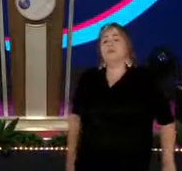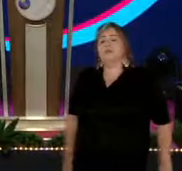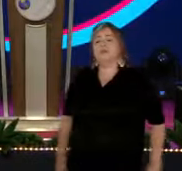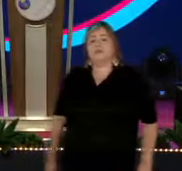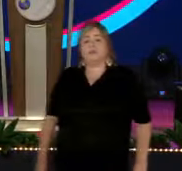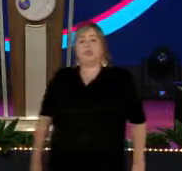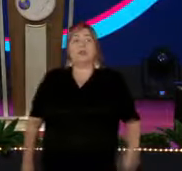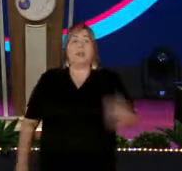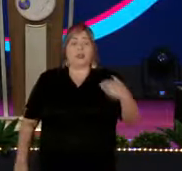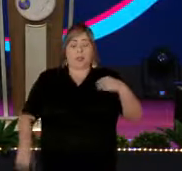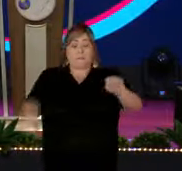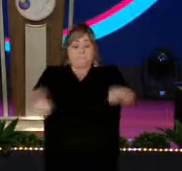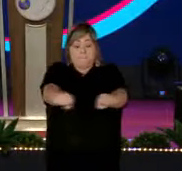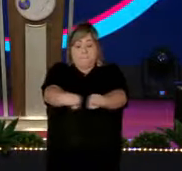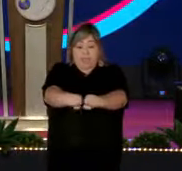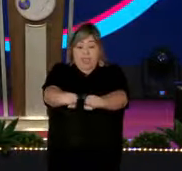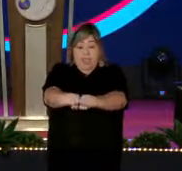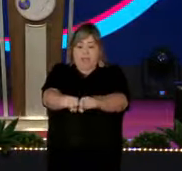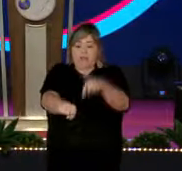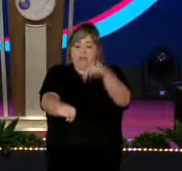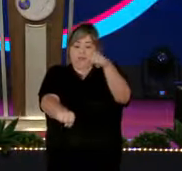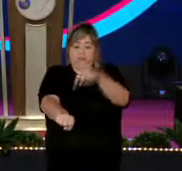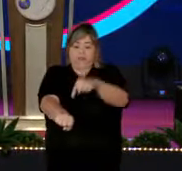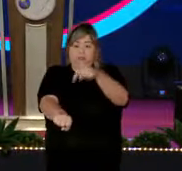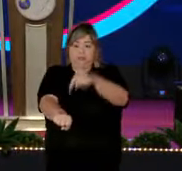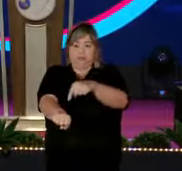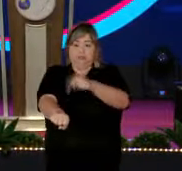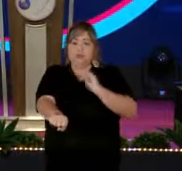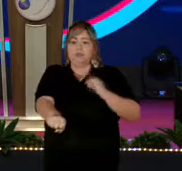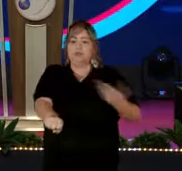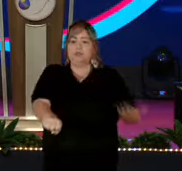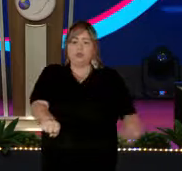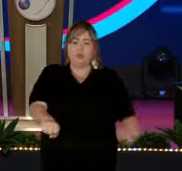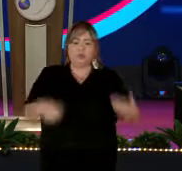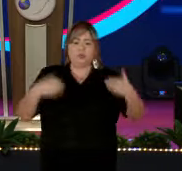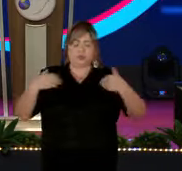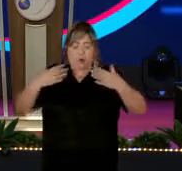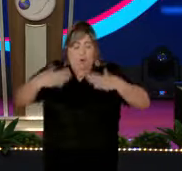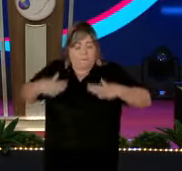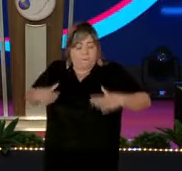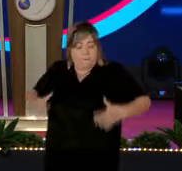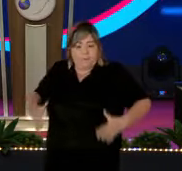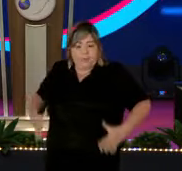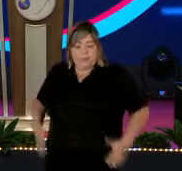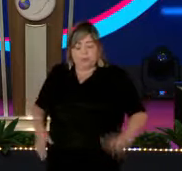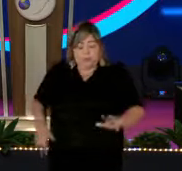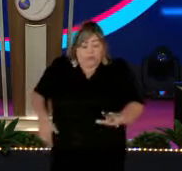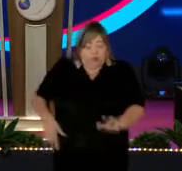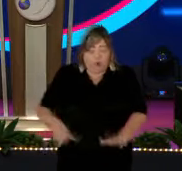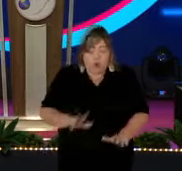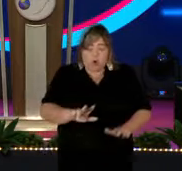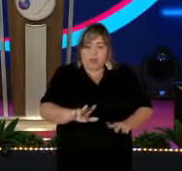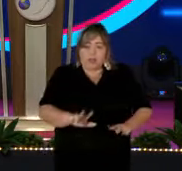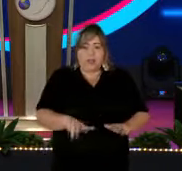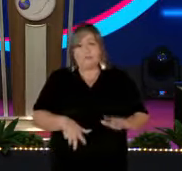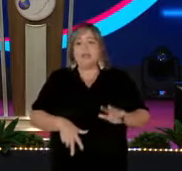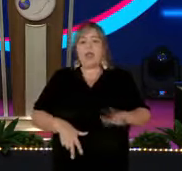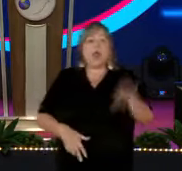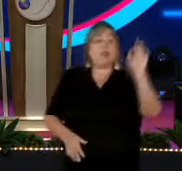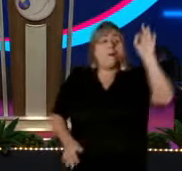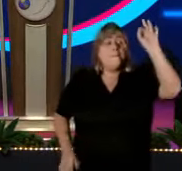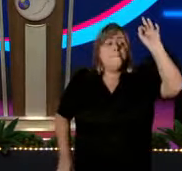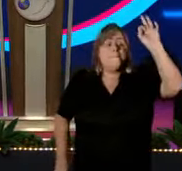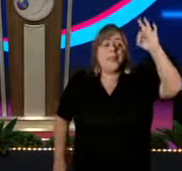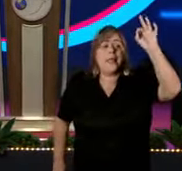Calzado los pies con el apresto del evangelio. O sea, que yo estoy vestido y siempre estoy caminando, predicando,